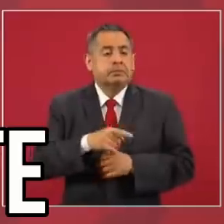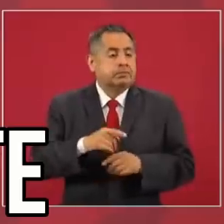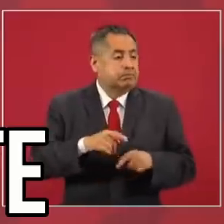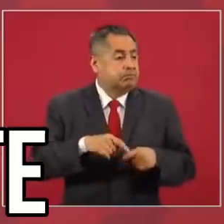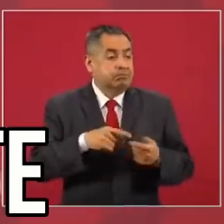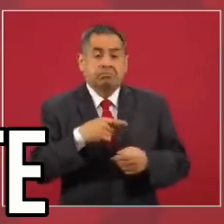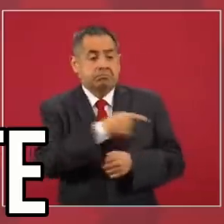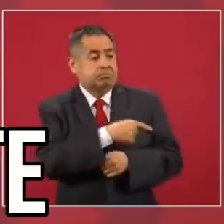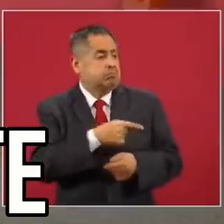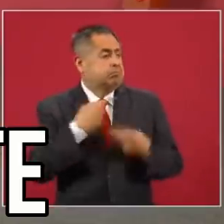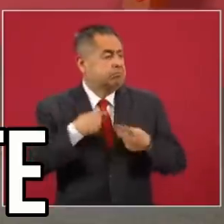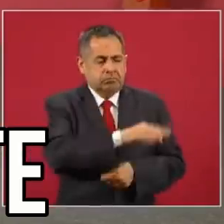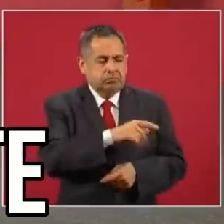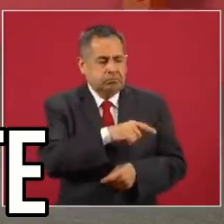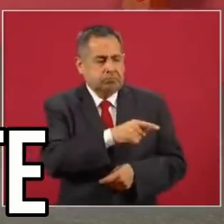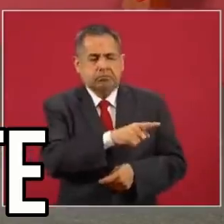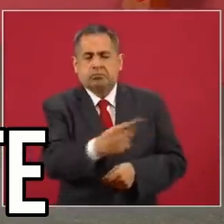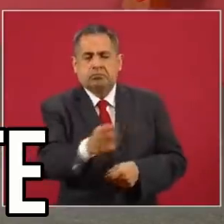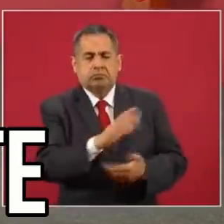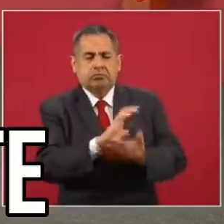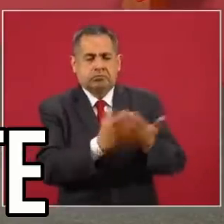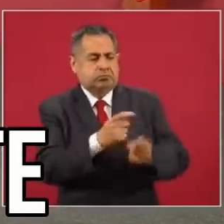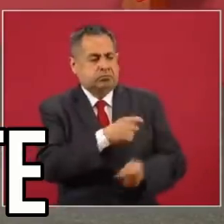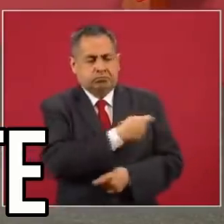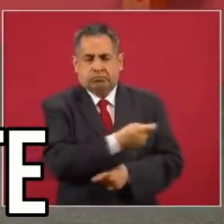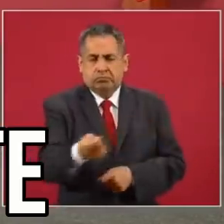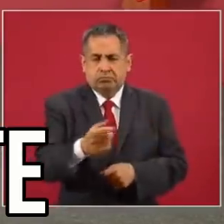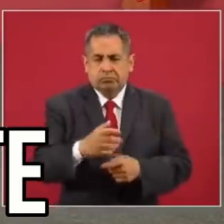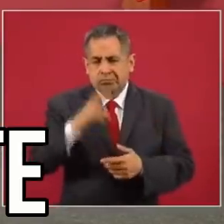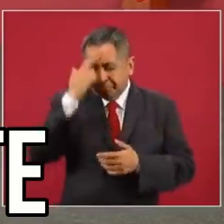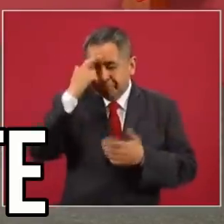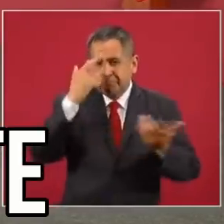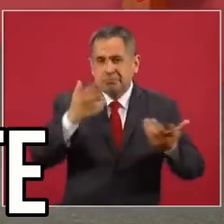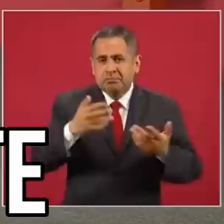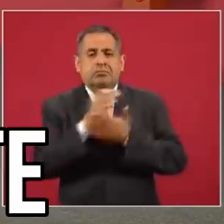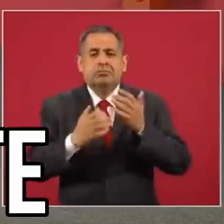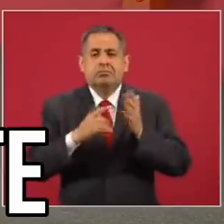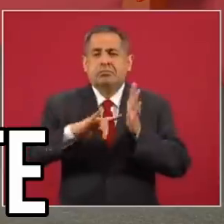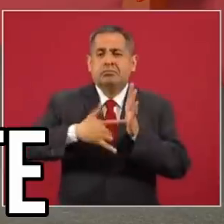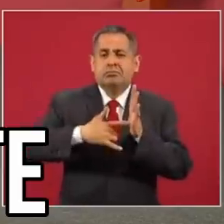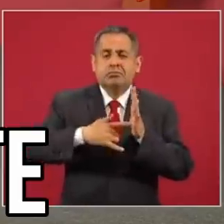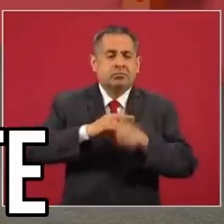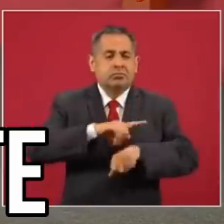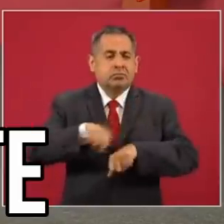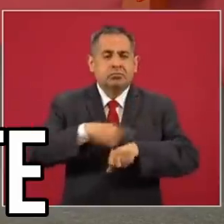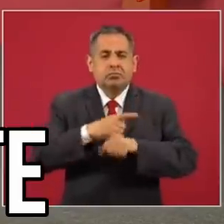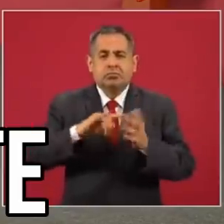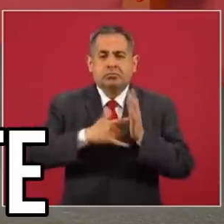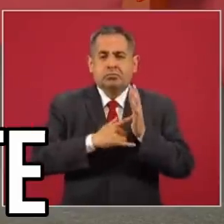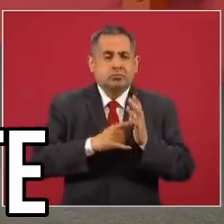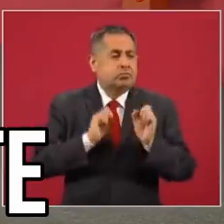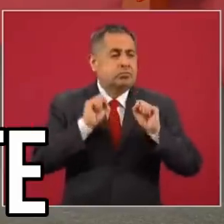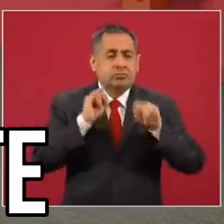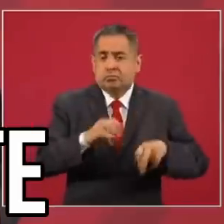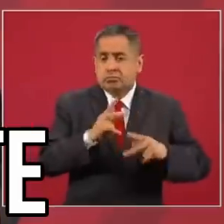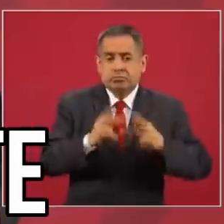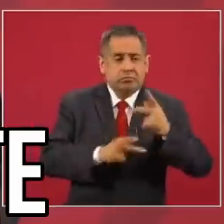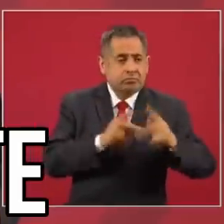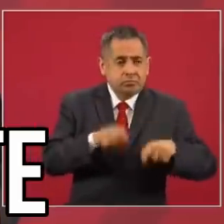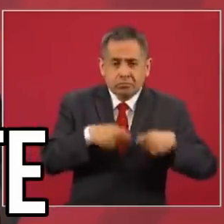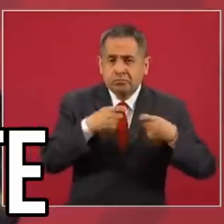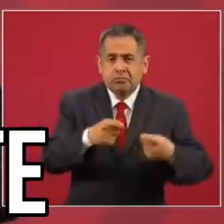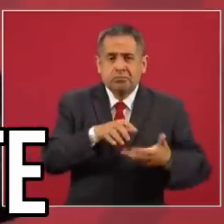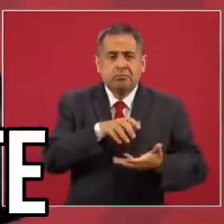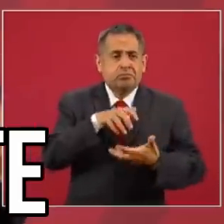facilidades. Acuérdense que se permitió hasta la contratación por horas, sin prestaciones para los